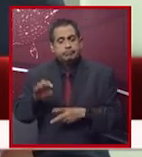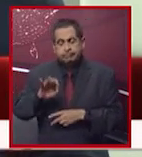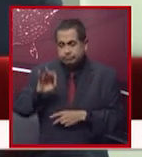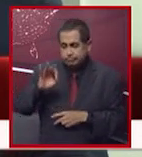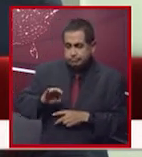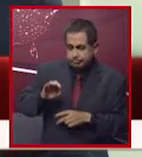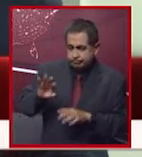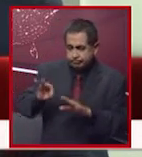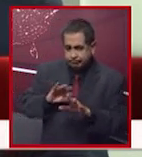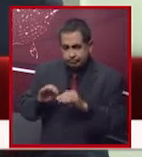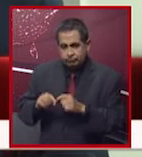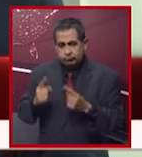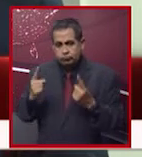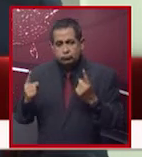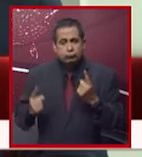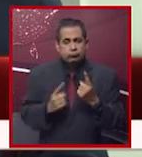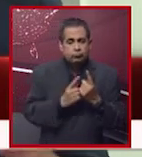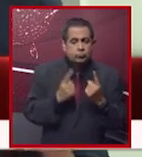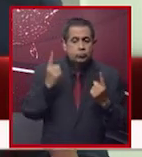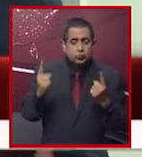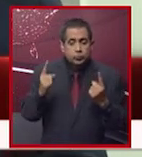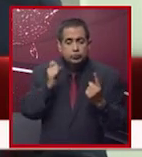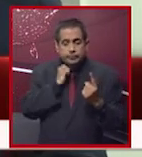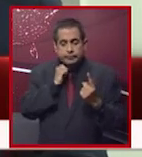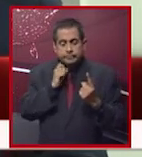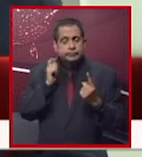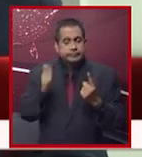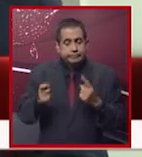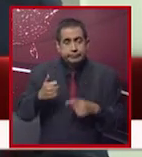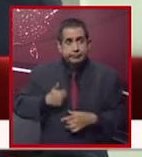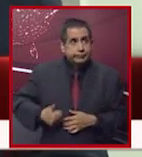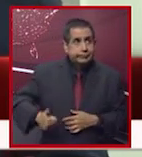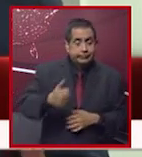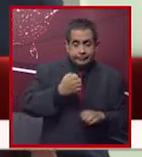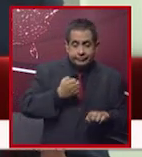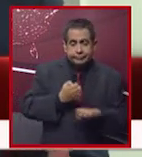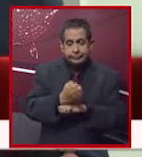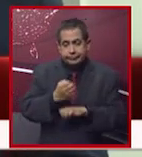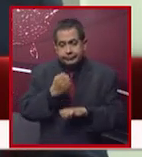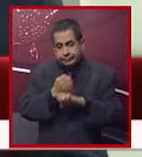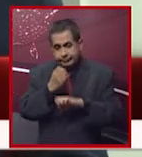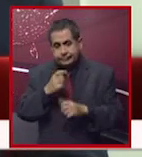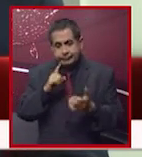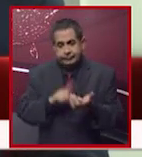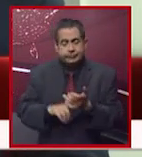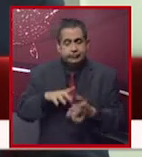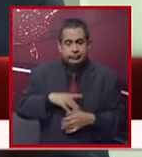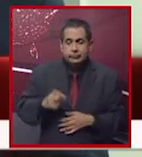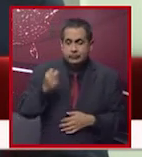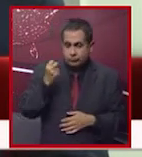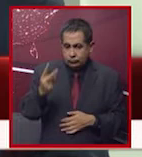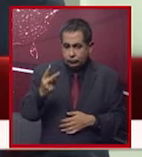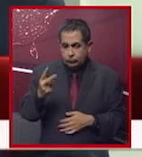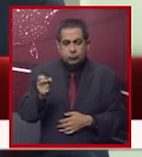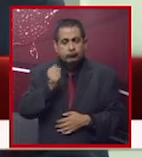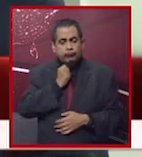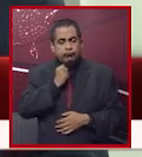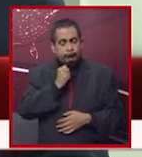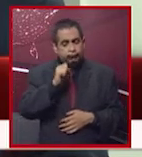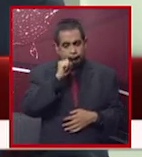entra un senador, de tal manera que de cada entidad federativa hay 2 senadores del